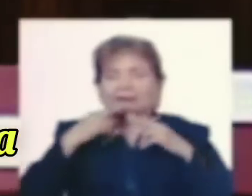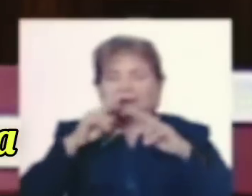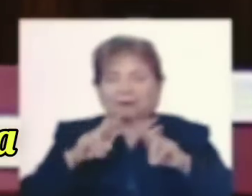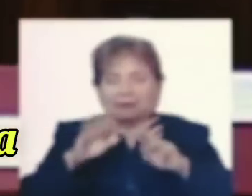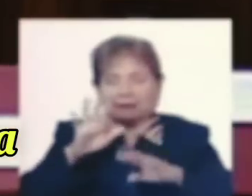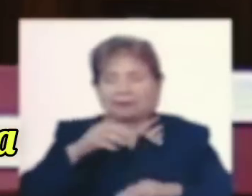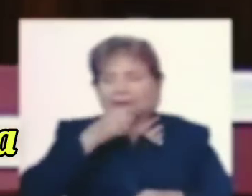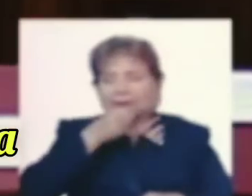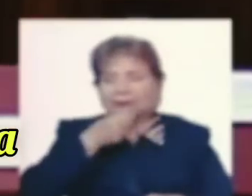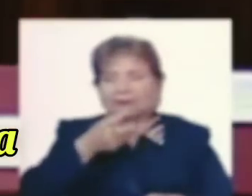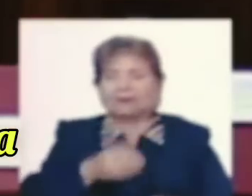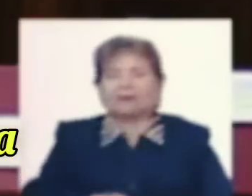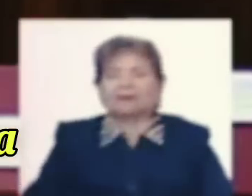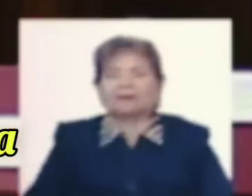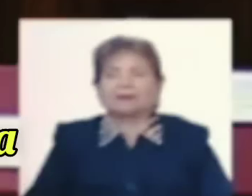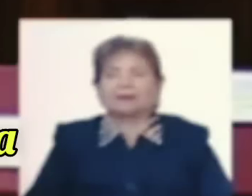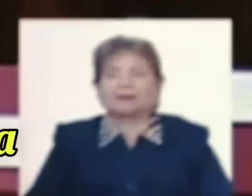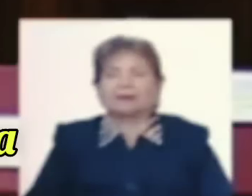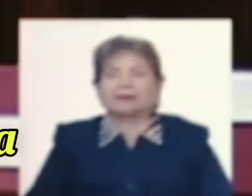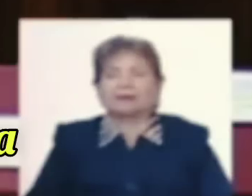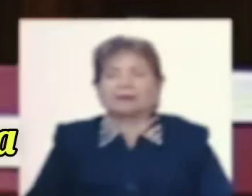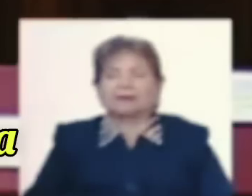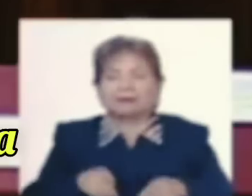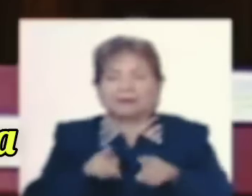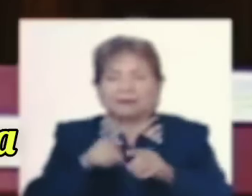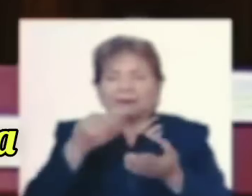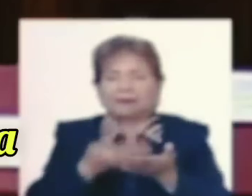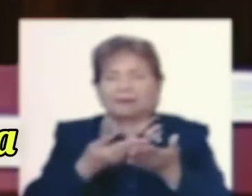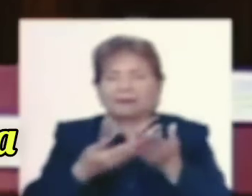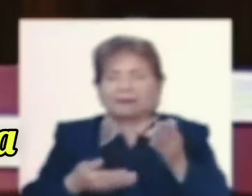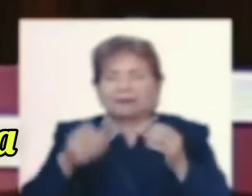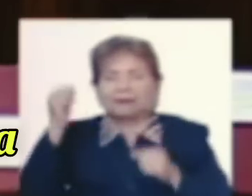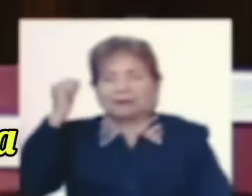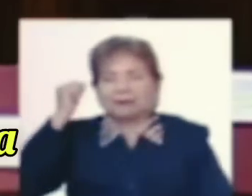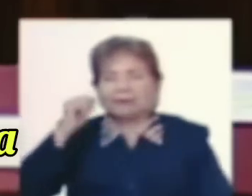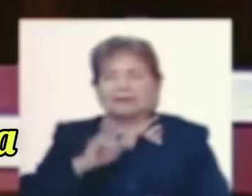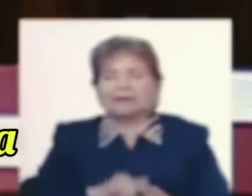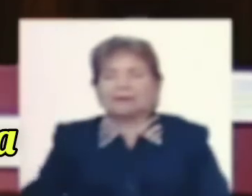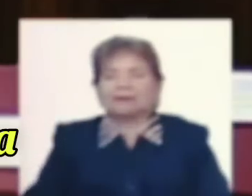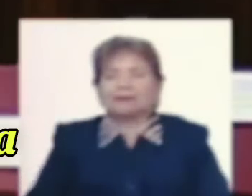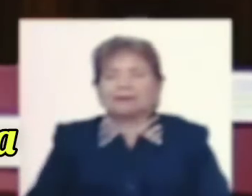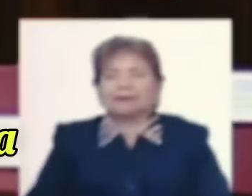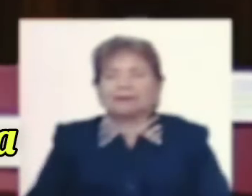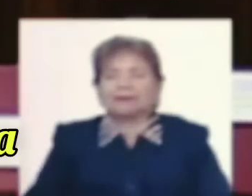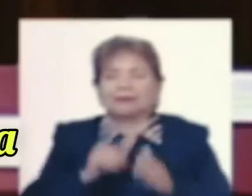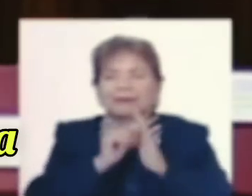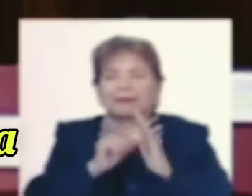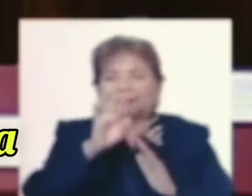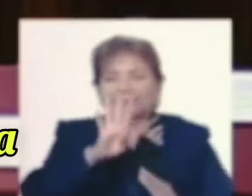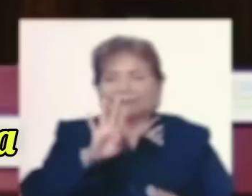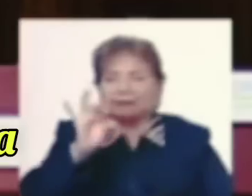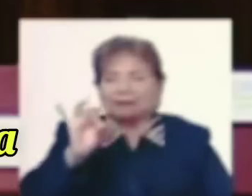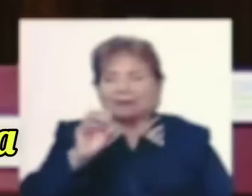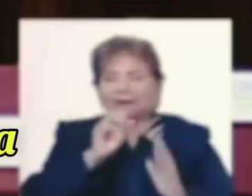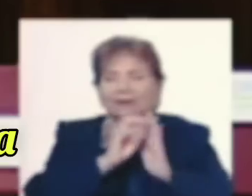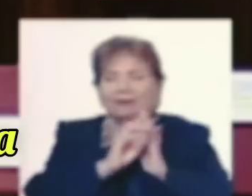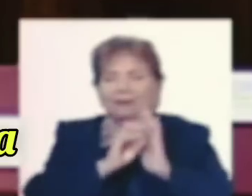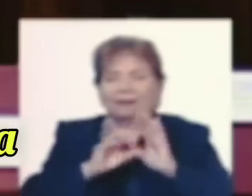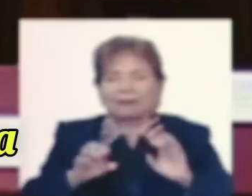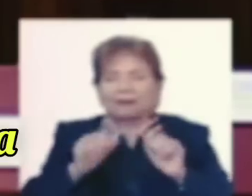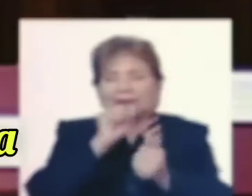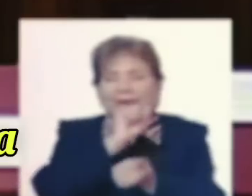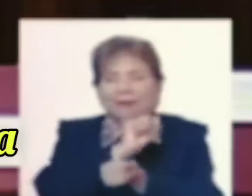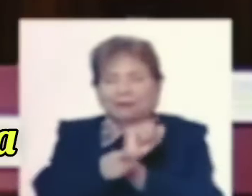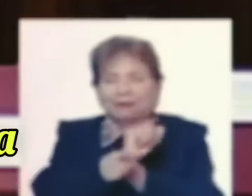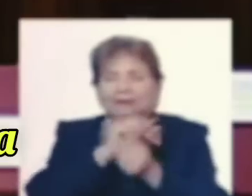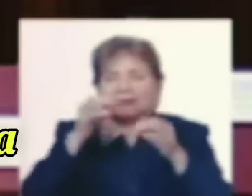respuesta de su declaración. Y como fundamento de derecho, el artículo 48 del Código de Ejecución